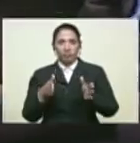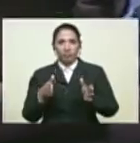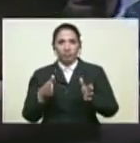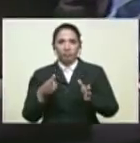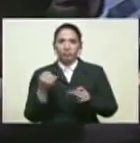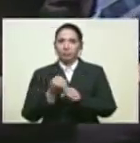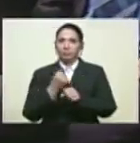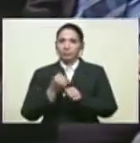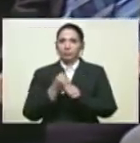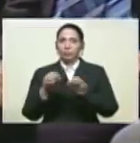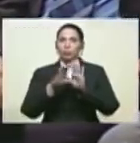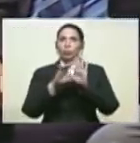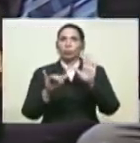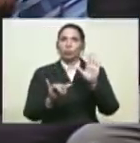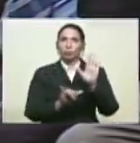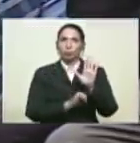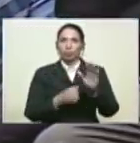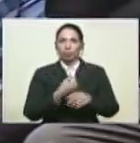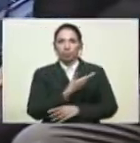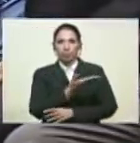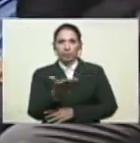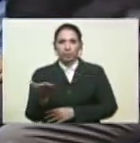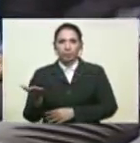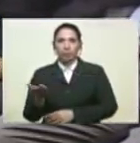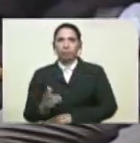compañeros constituyentes presentes,